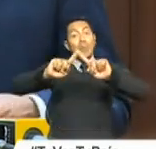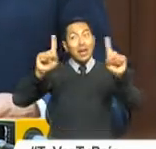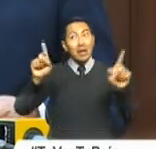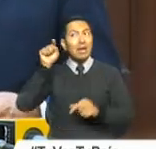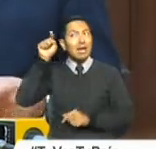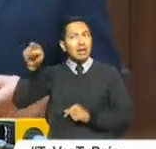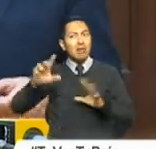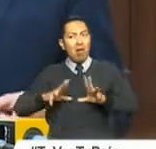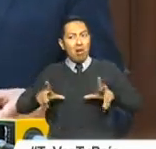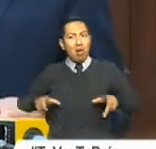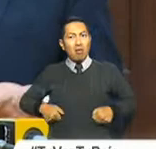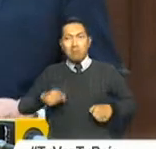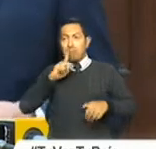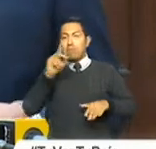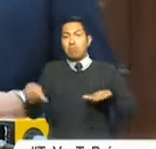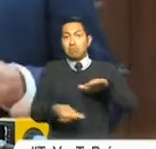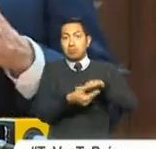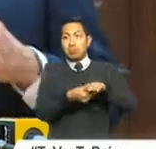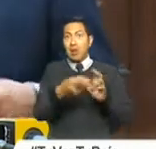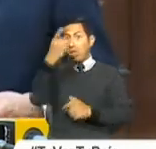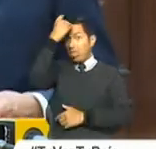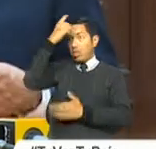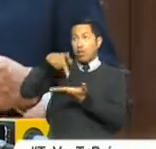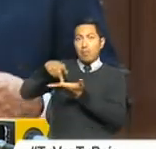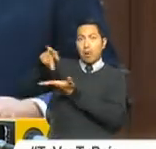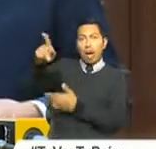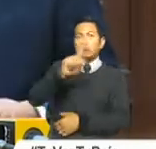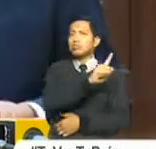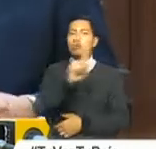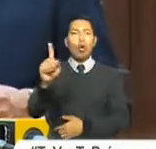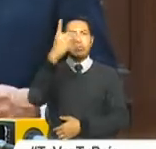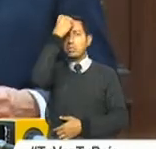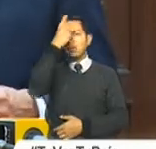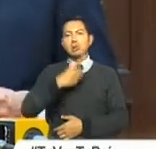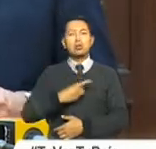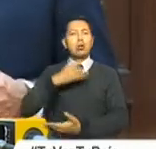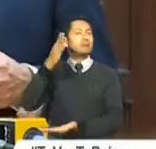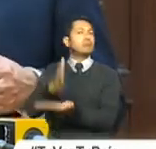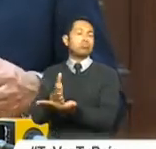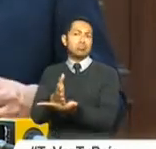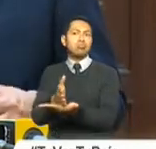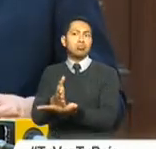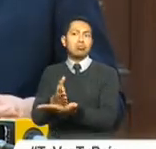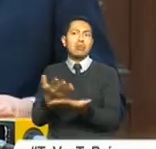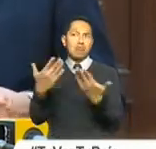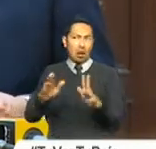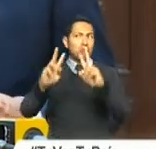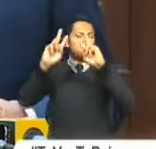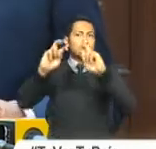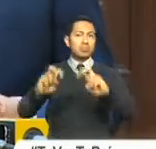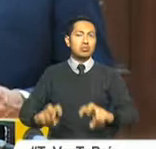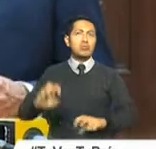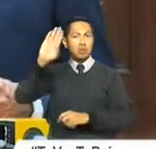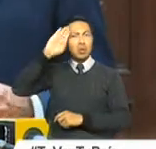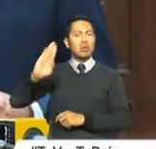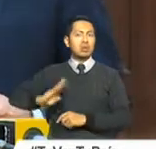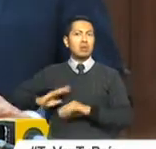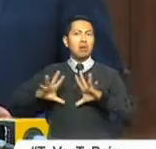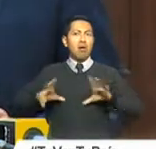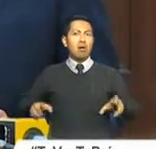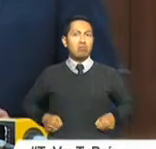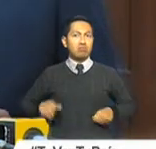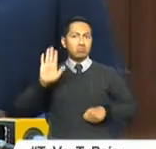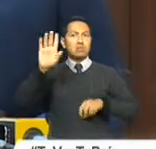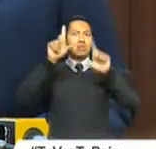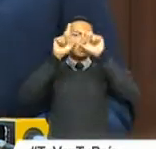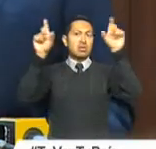de estas presuntas irregularidades que están investigándose a donde tienen que investigarse, en el sistema de